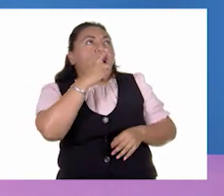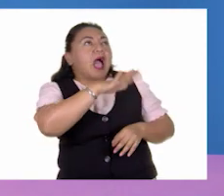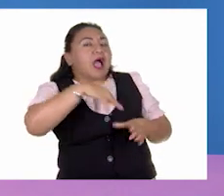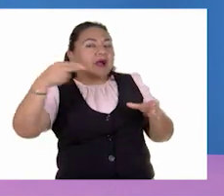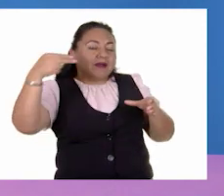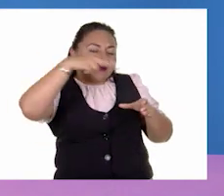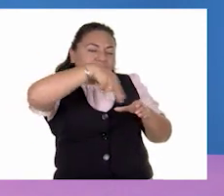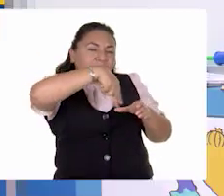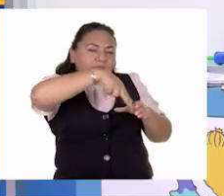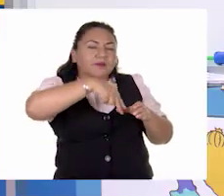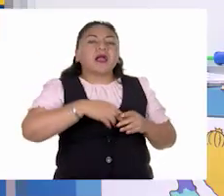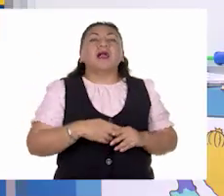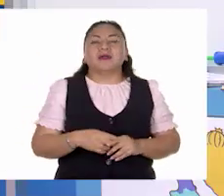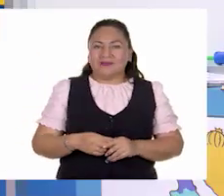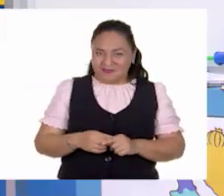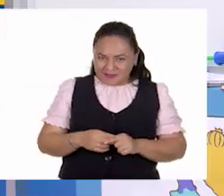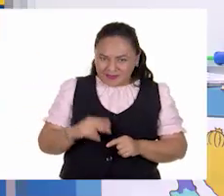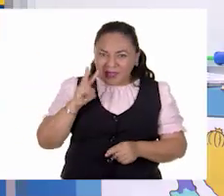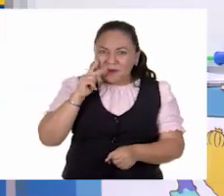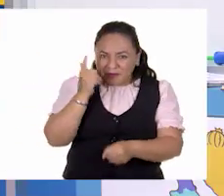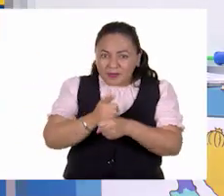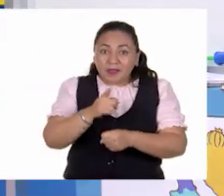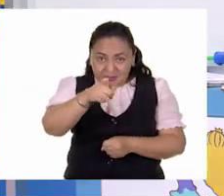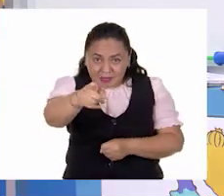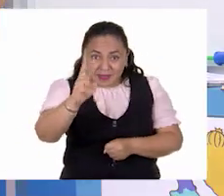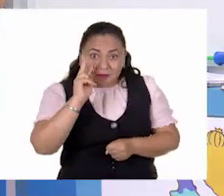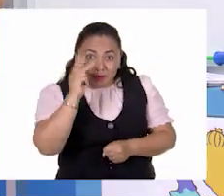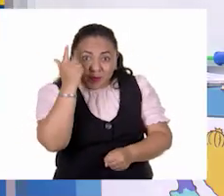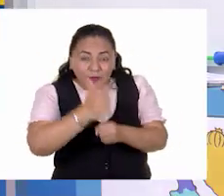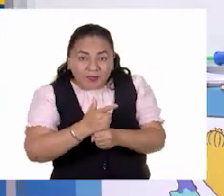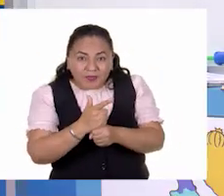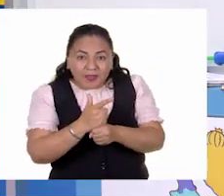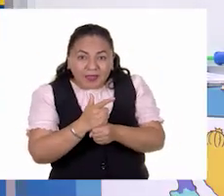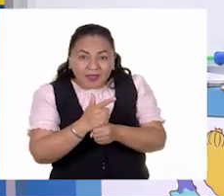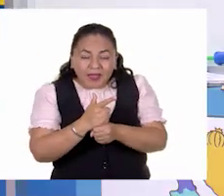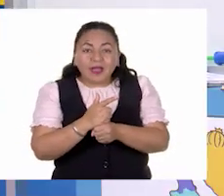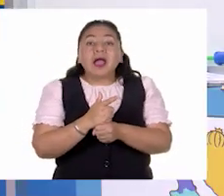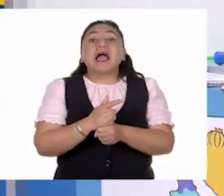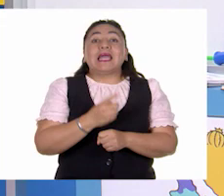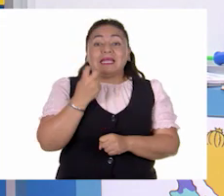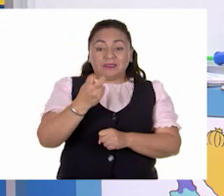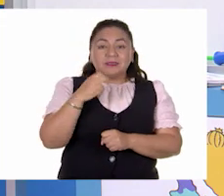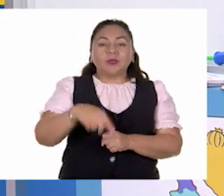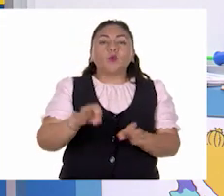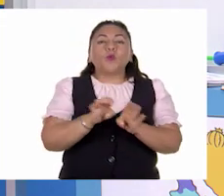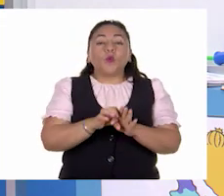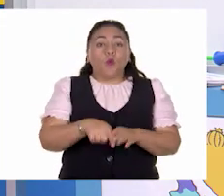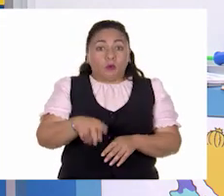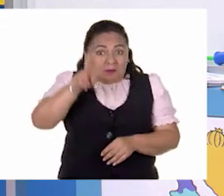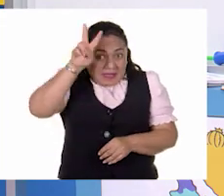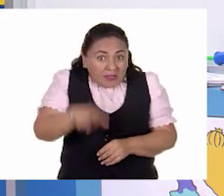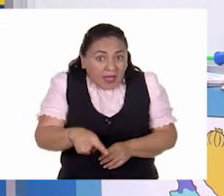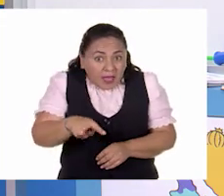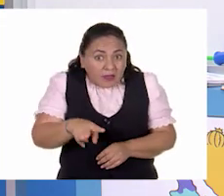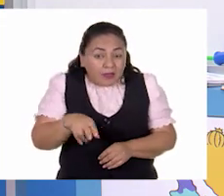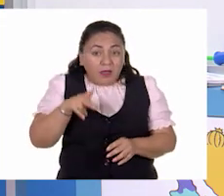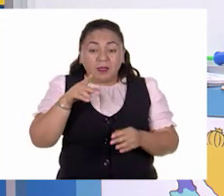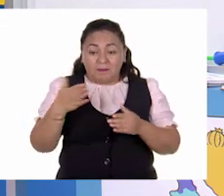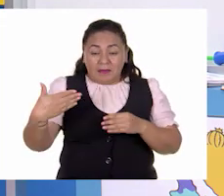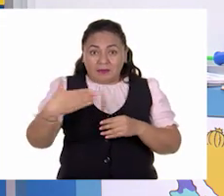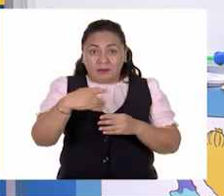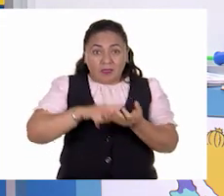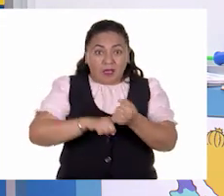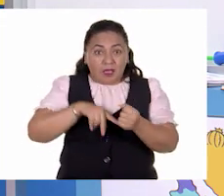Larisa. Perfecto. ¿Se dan cuenta? Estudiantes en casa, ¿se dan cuenta? En este caso, la metáfora no consiste en comparar